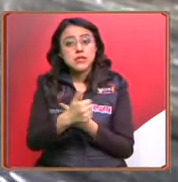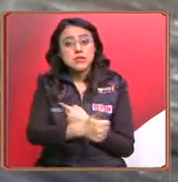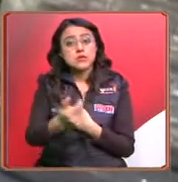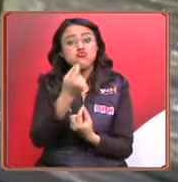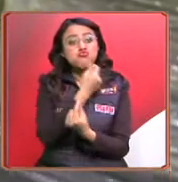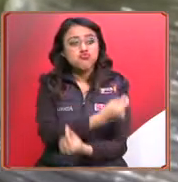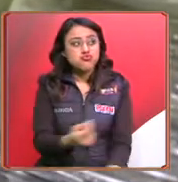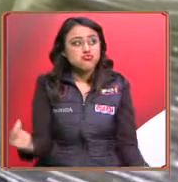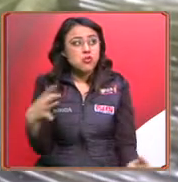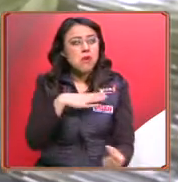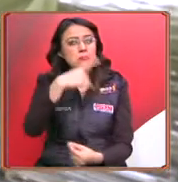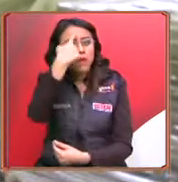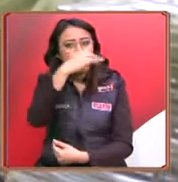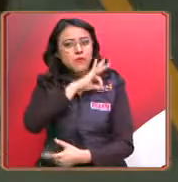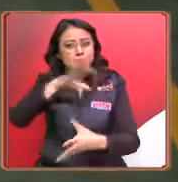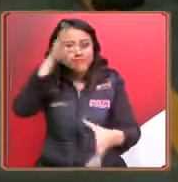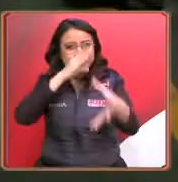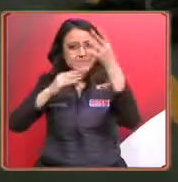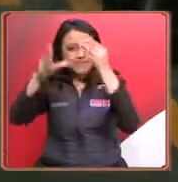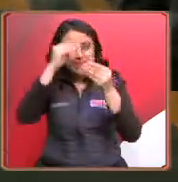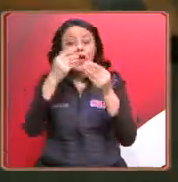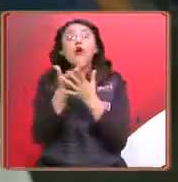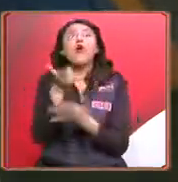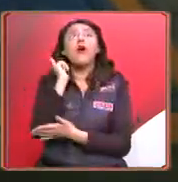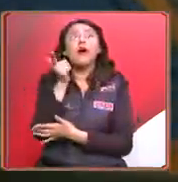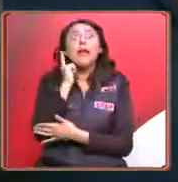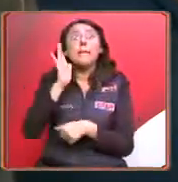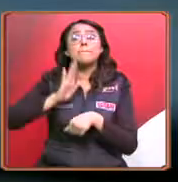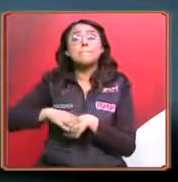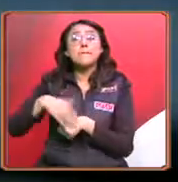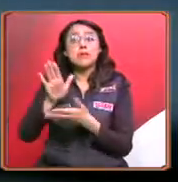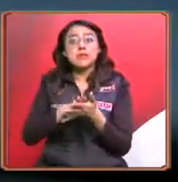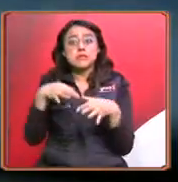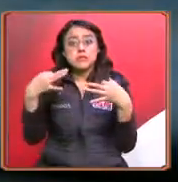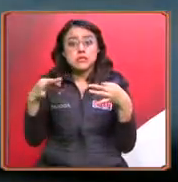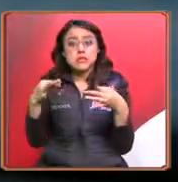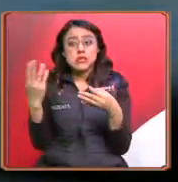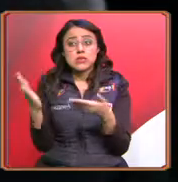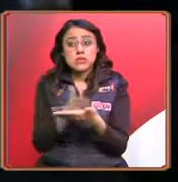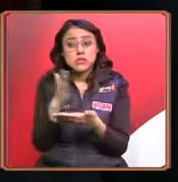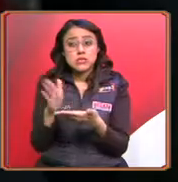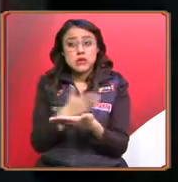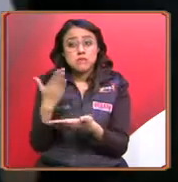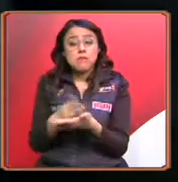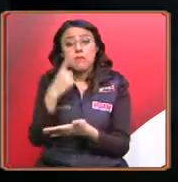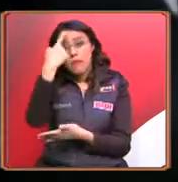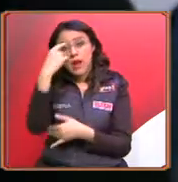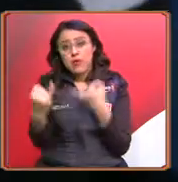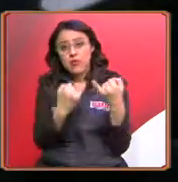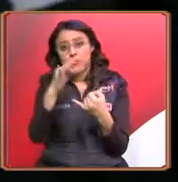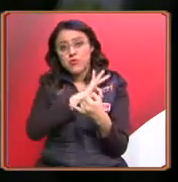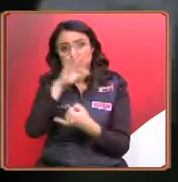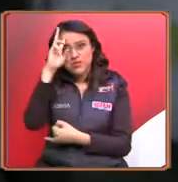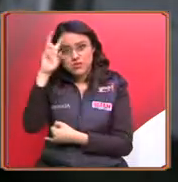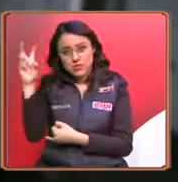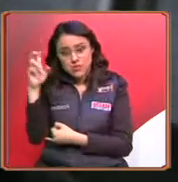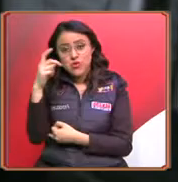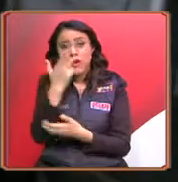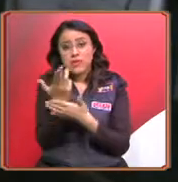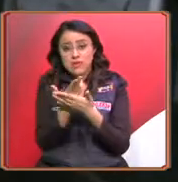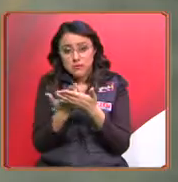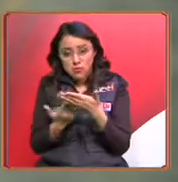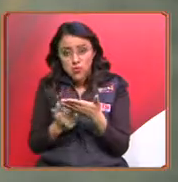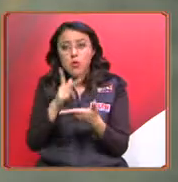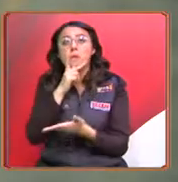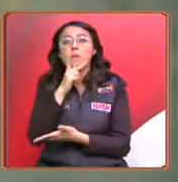niños para aprender. Esperamos que estas miles de páginas sirvan para que los niños del Juguetón sigan soñando y que cada dibujo,